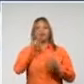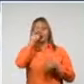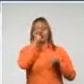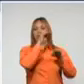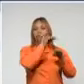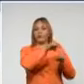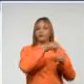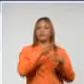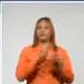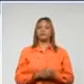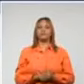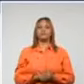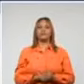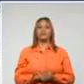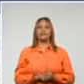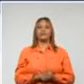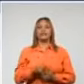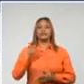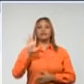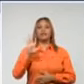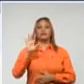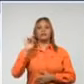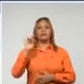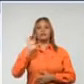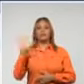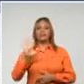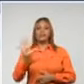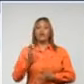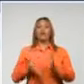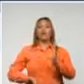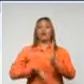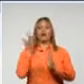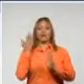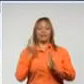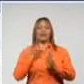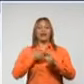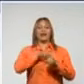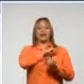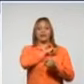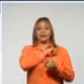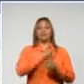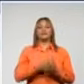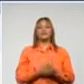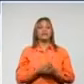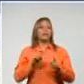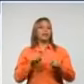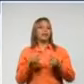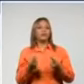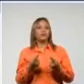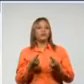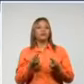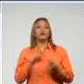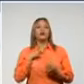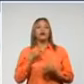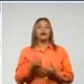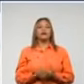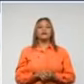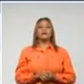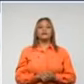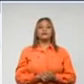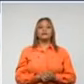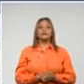ya que tuvimos 55 altas en el día de ayer, y eso hace que